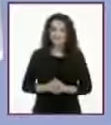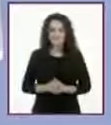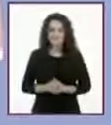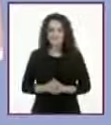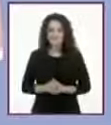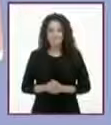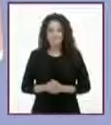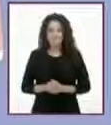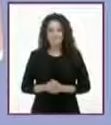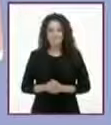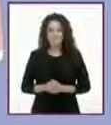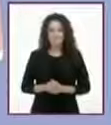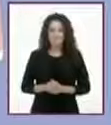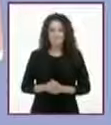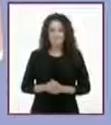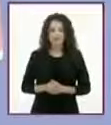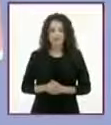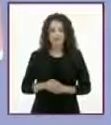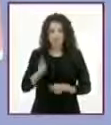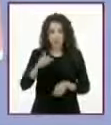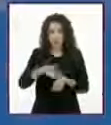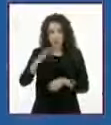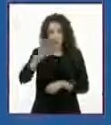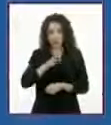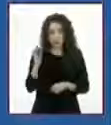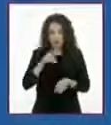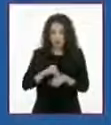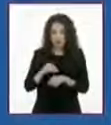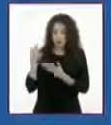Sin otro particular por el momento.